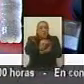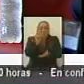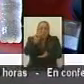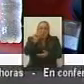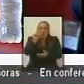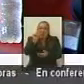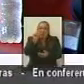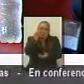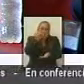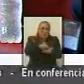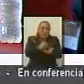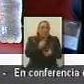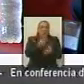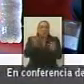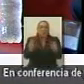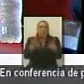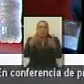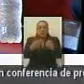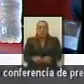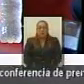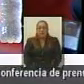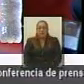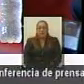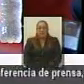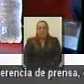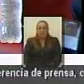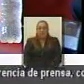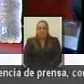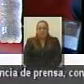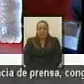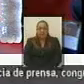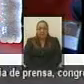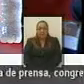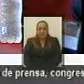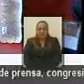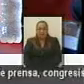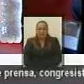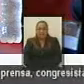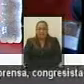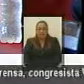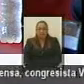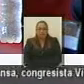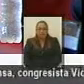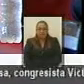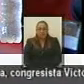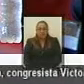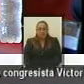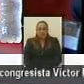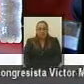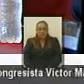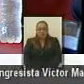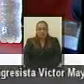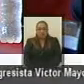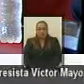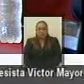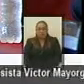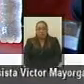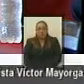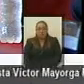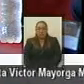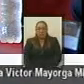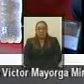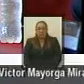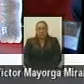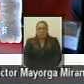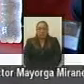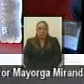pequeño plus más, no se terminaba la obra. Los alcaldes son la representación